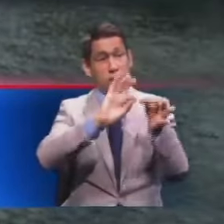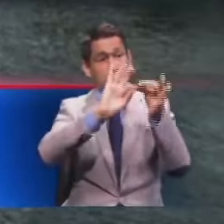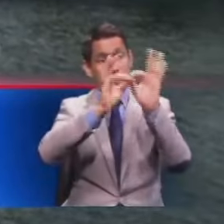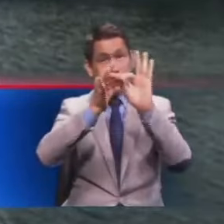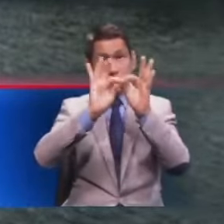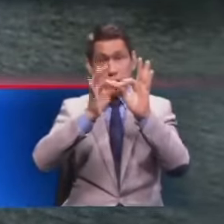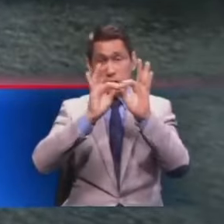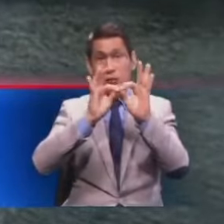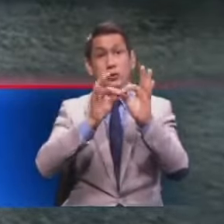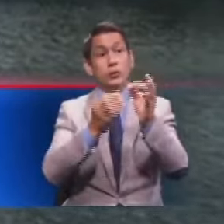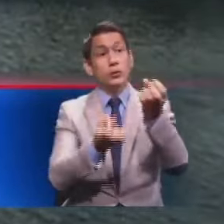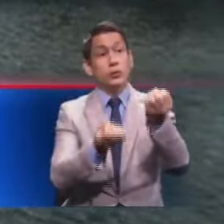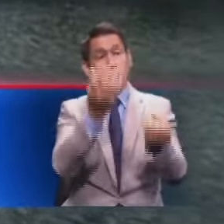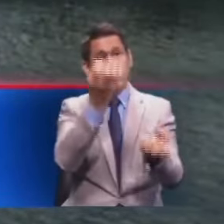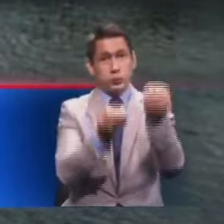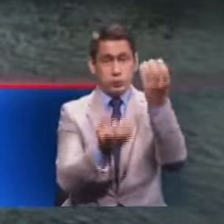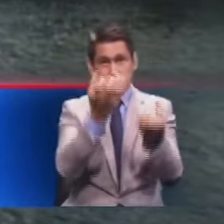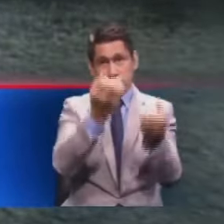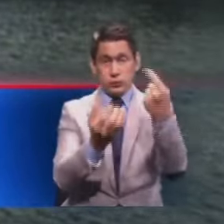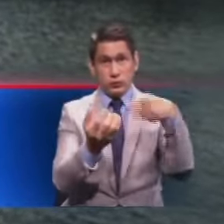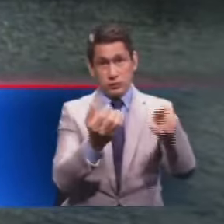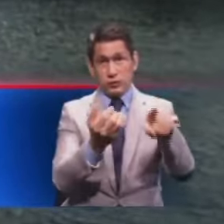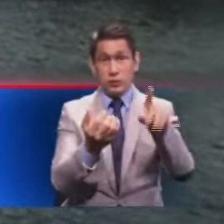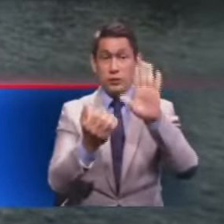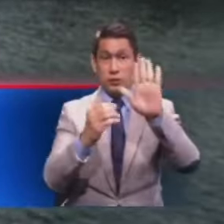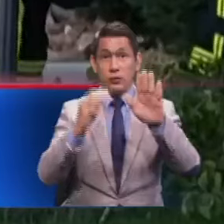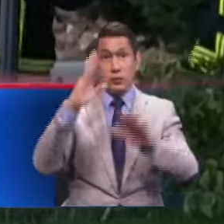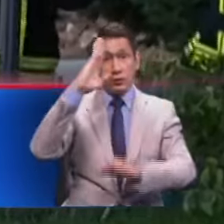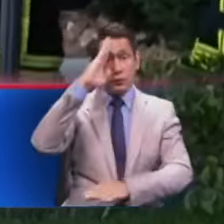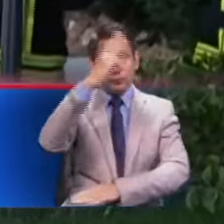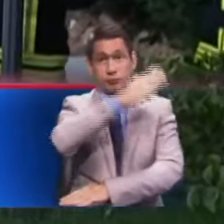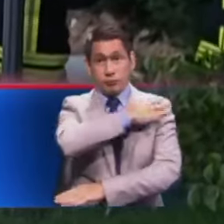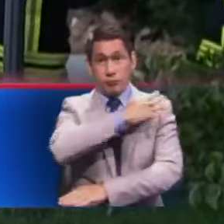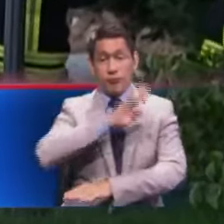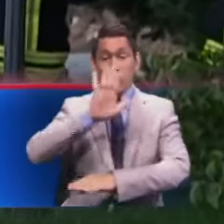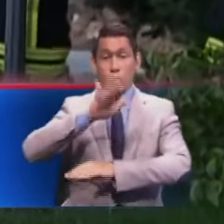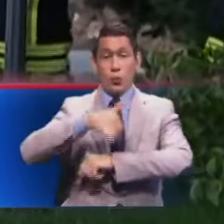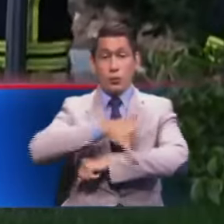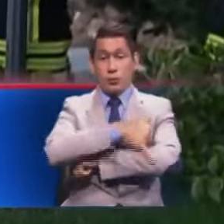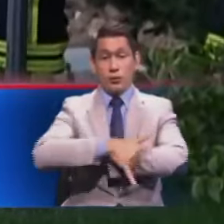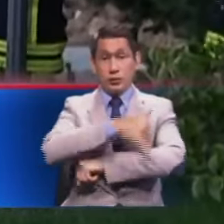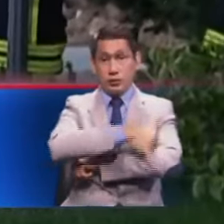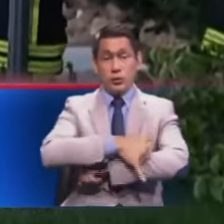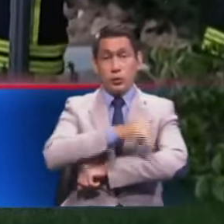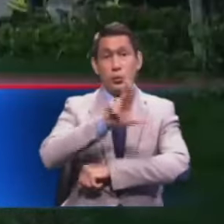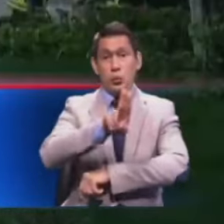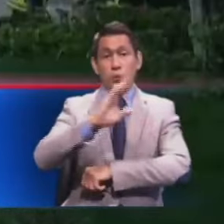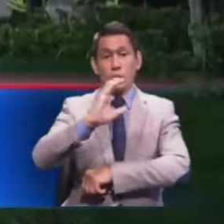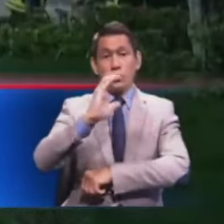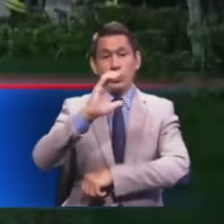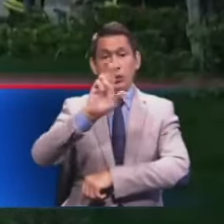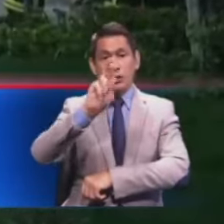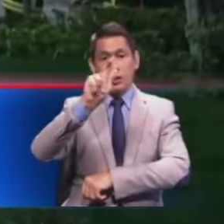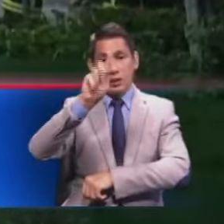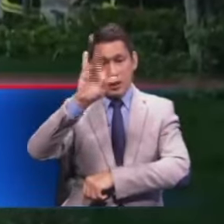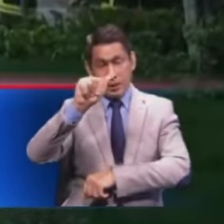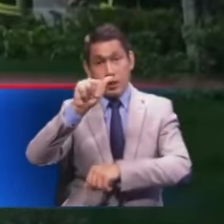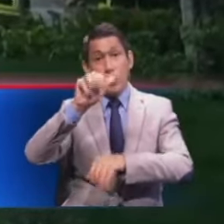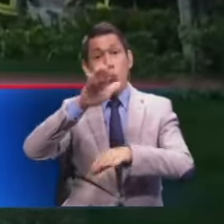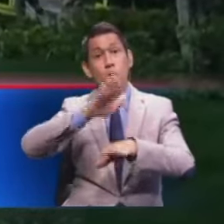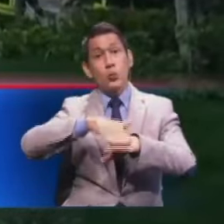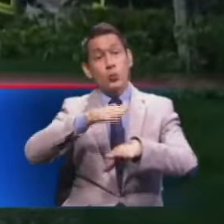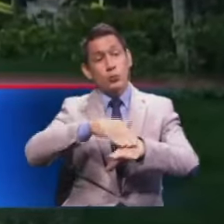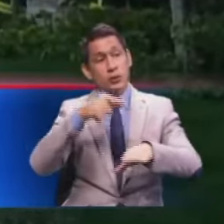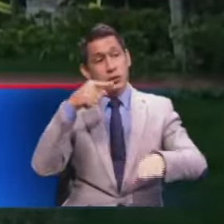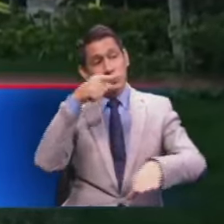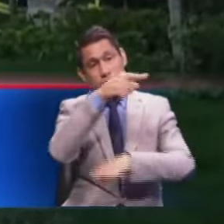misil, hecho que fue calificado por las Fuerzas de Defensa del sur de Ucrania como otro crimen de guerra. El lunes, en Kiev,